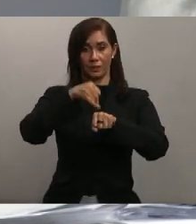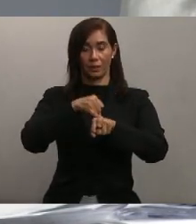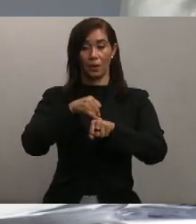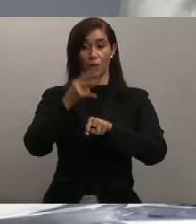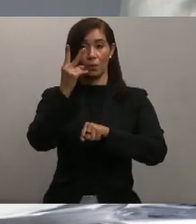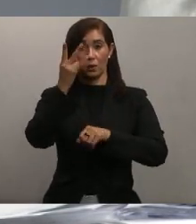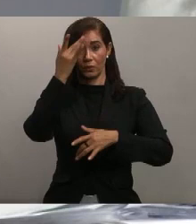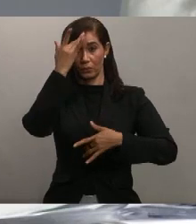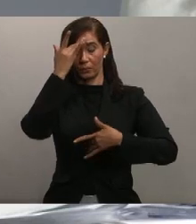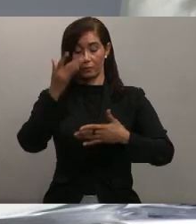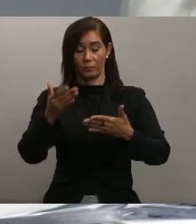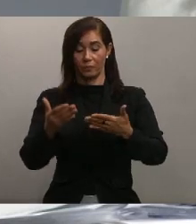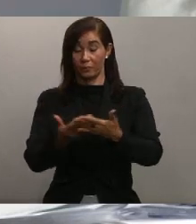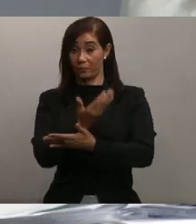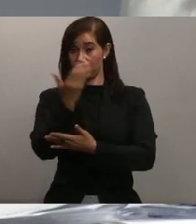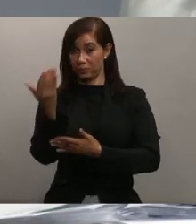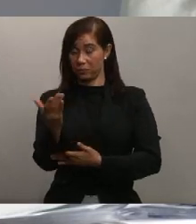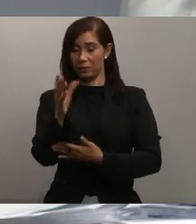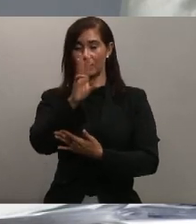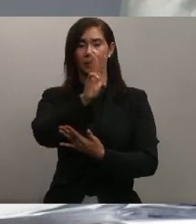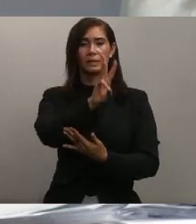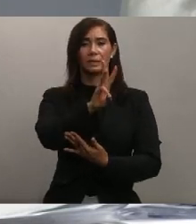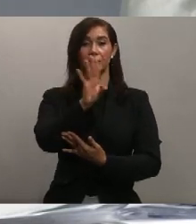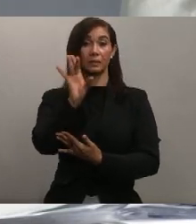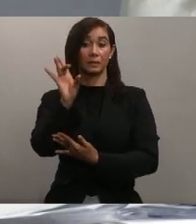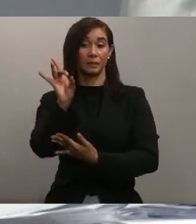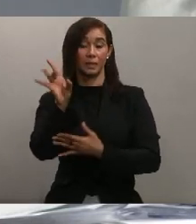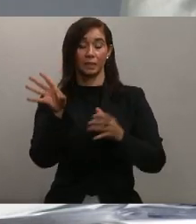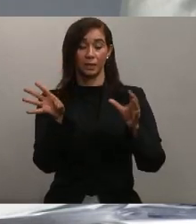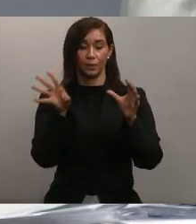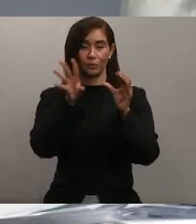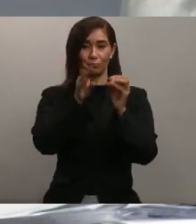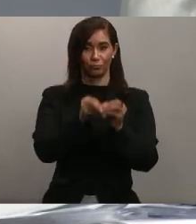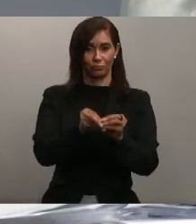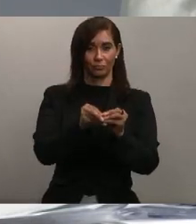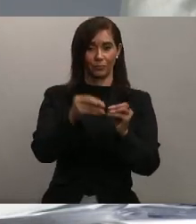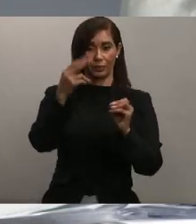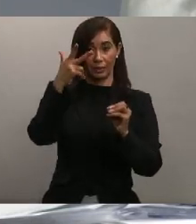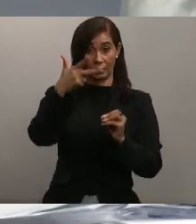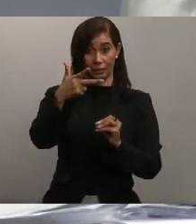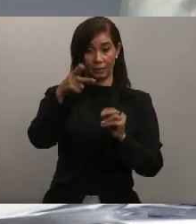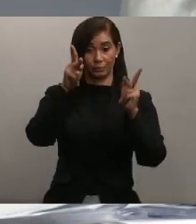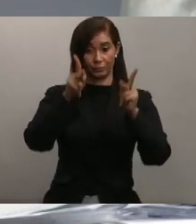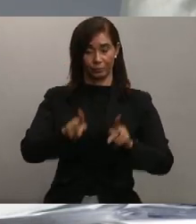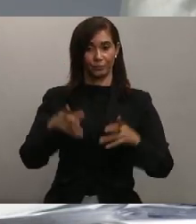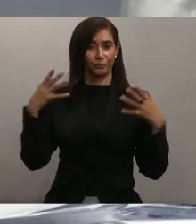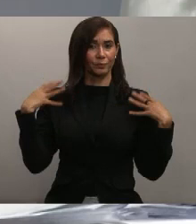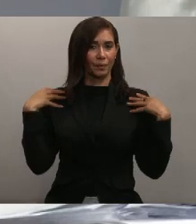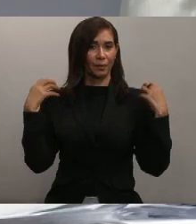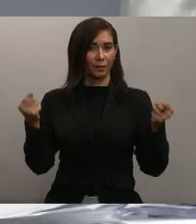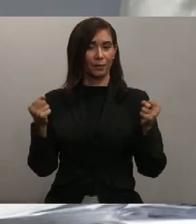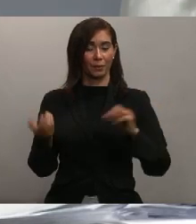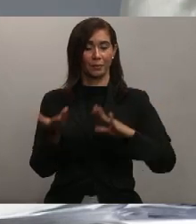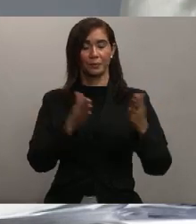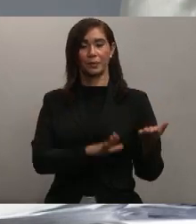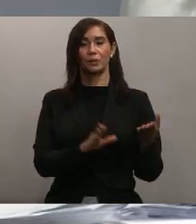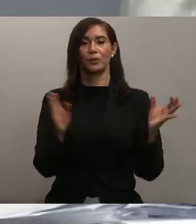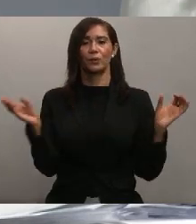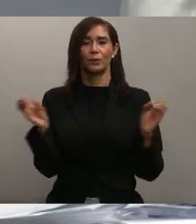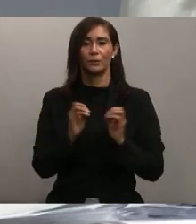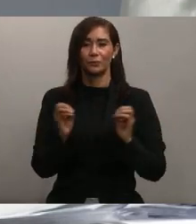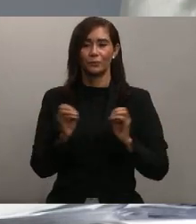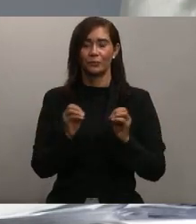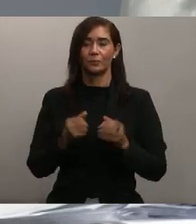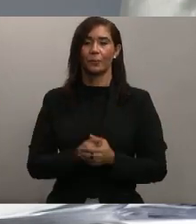2 casos nuevos, 68 acumulados, 3 recuperados, 0 fallecimiento.